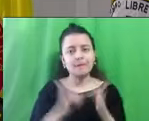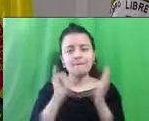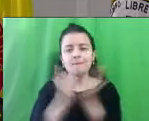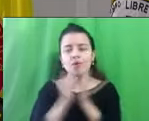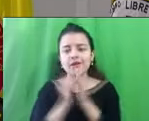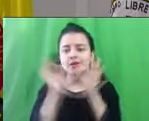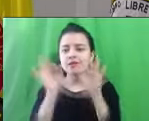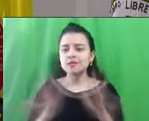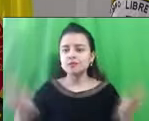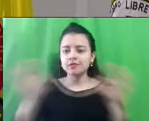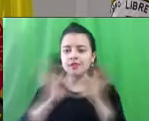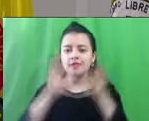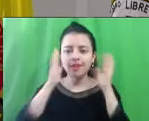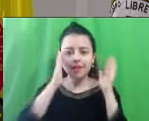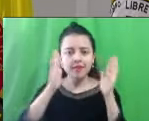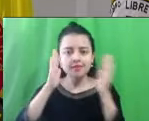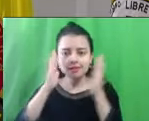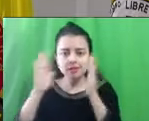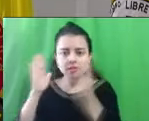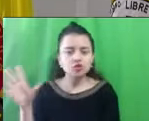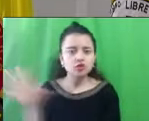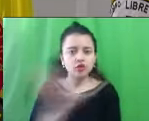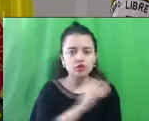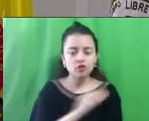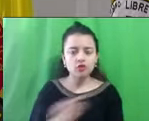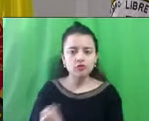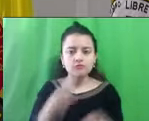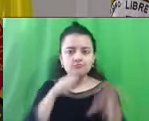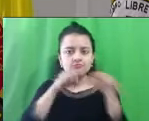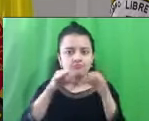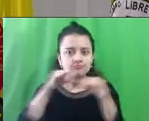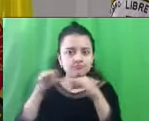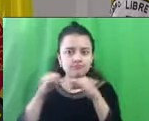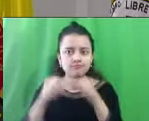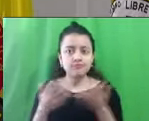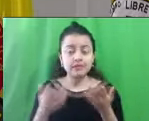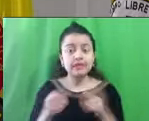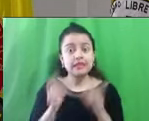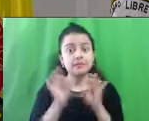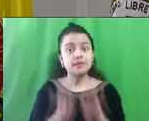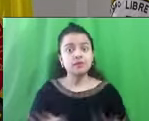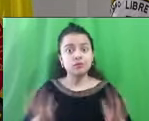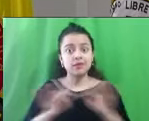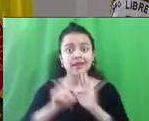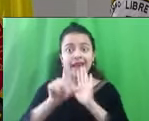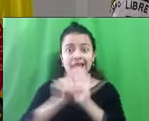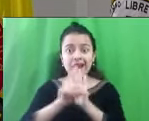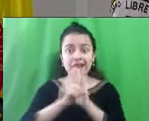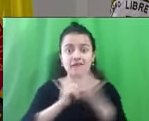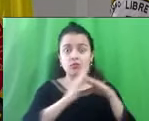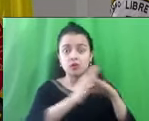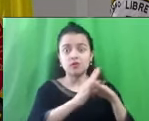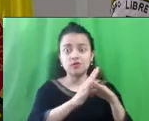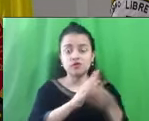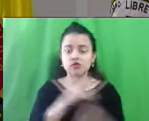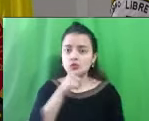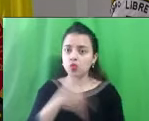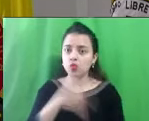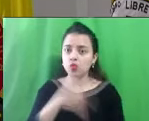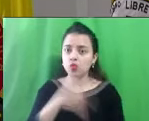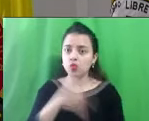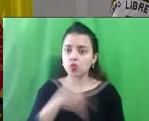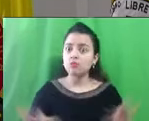como lo decía la ingeniera, de la custodia de los datos, de poder almacenar todos los datos para brindarles precisamente este